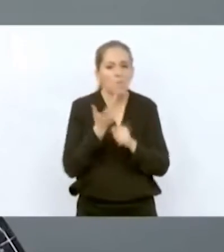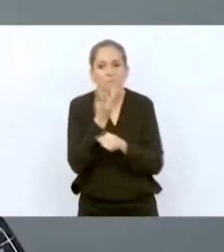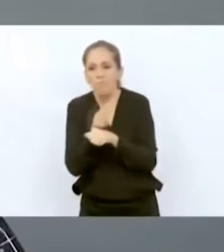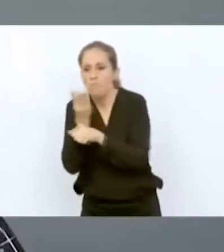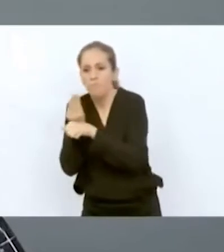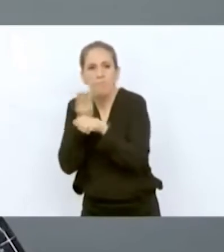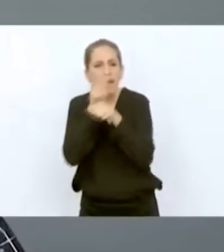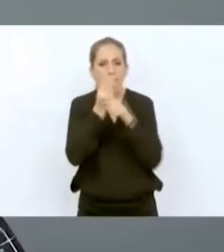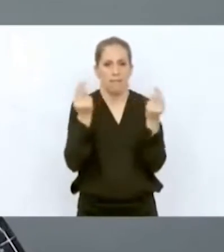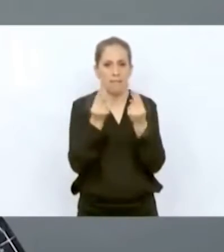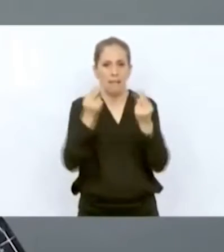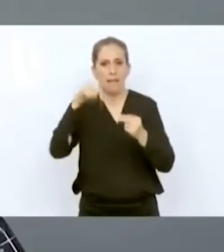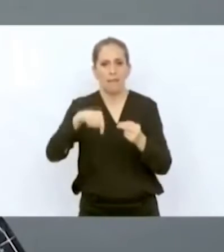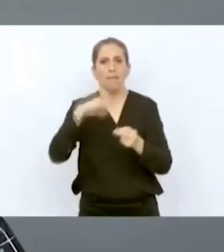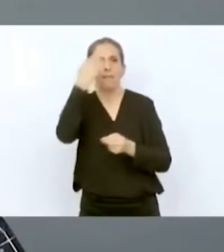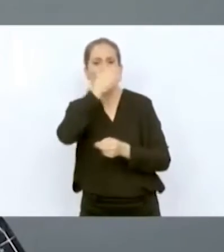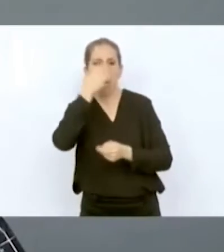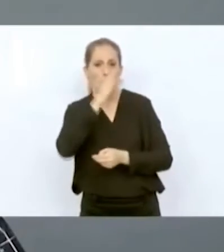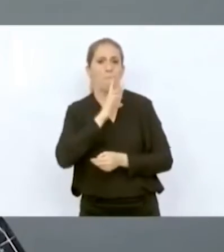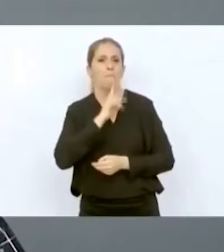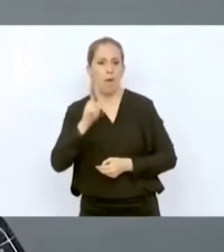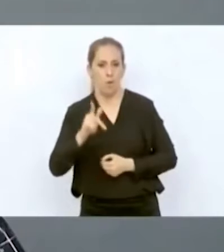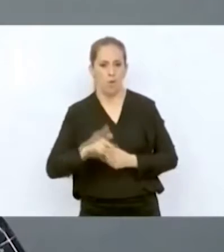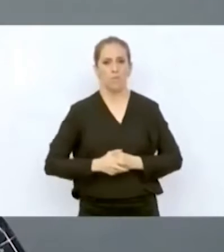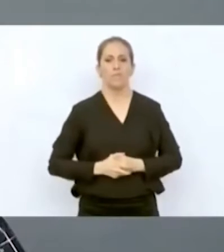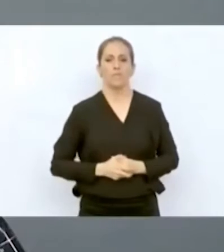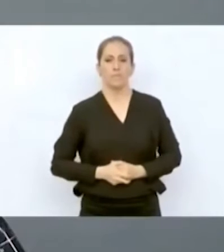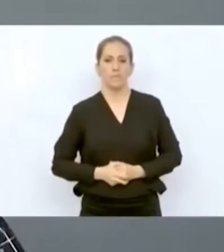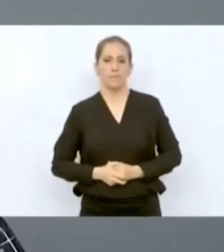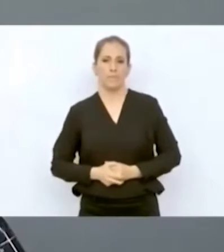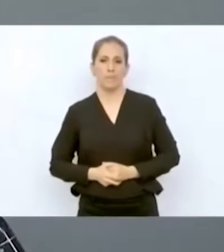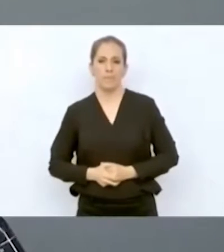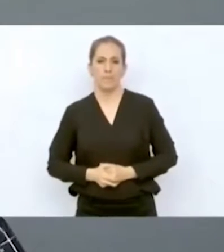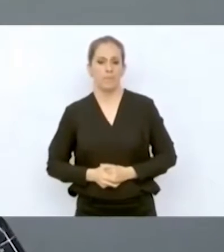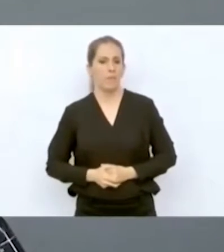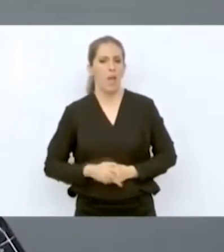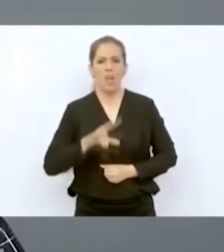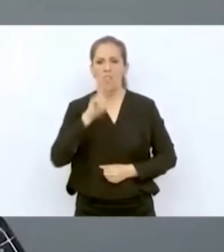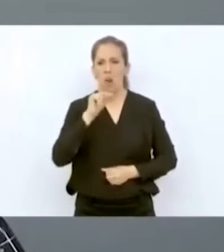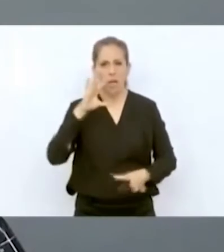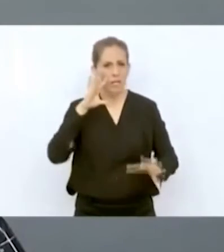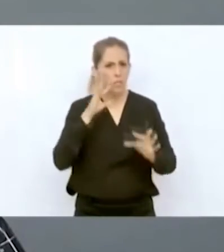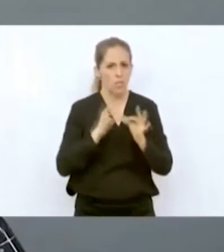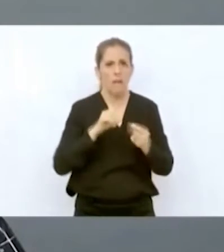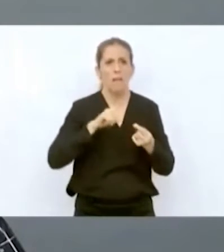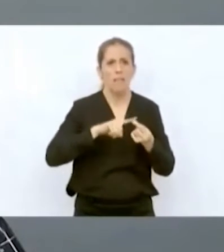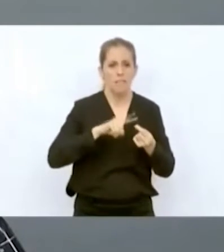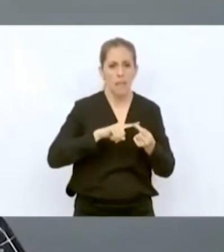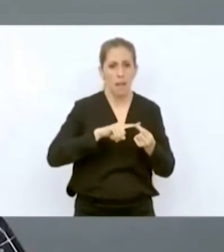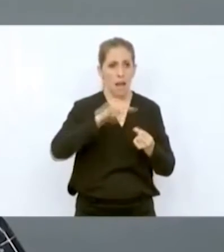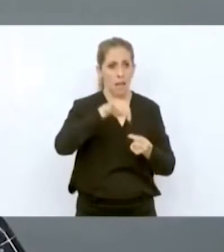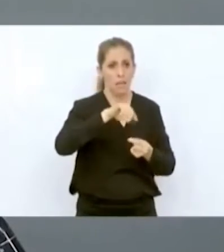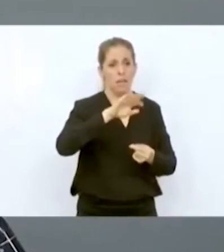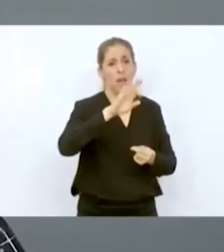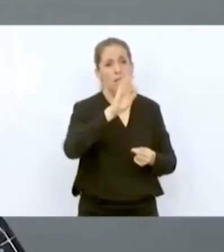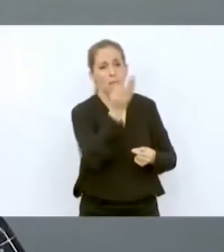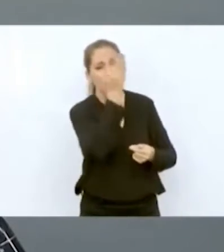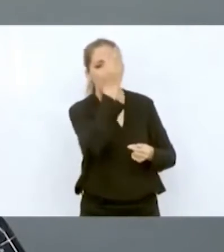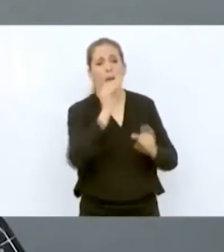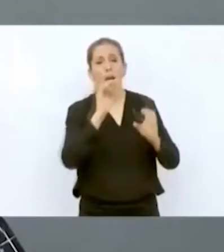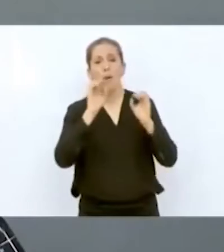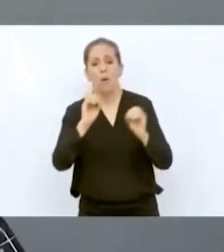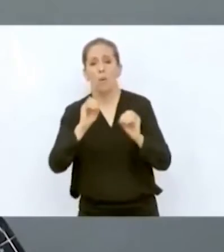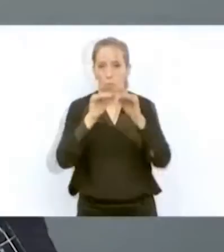un presidente requeriría por salud nacional una mayor fluidez en la información, con recurrentes reportes médicos sin caer en una